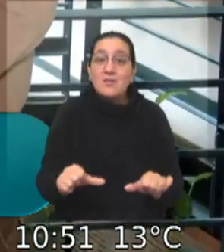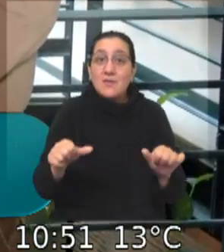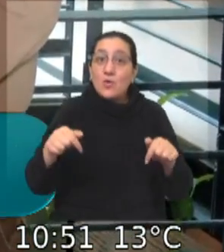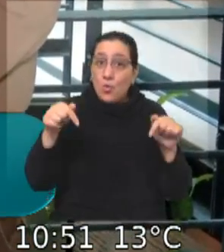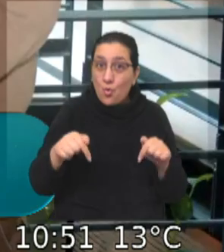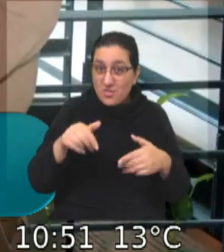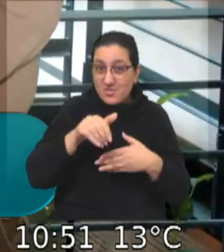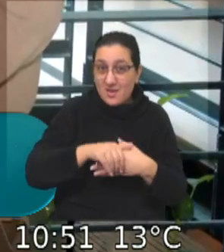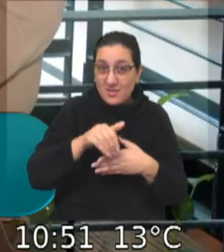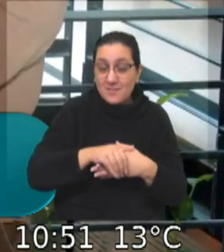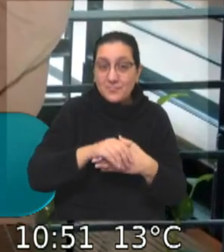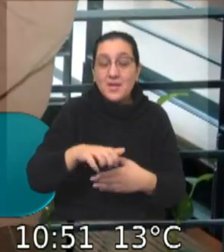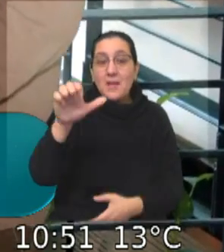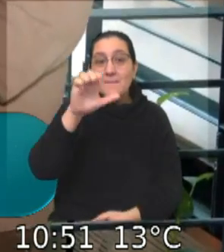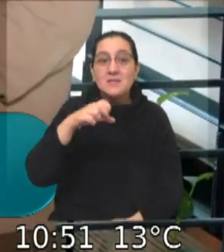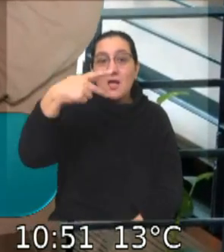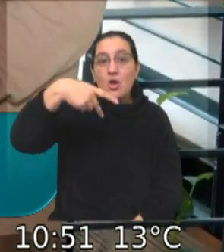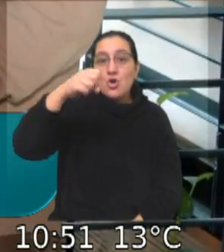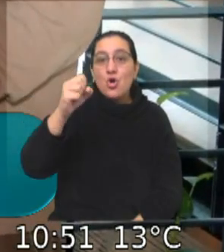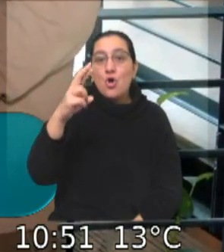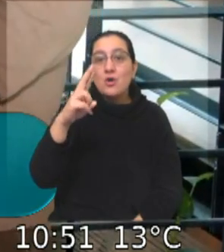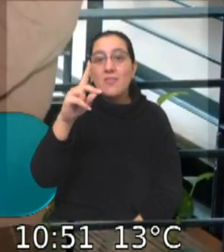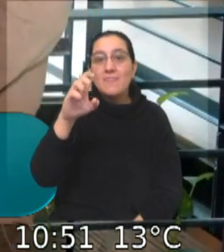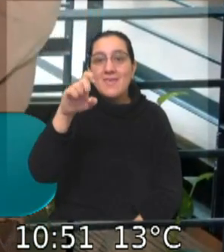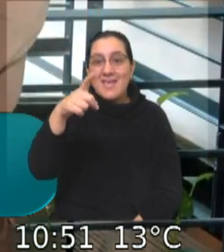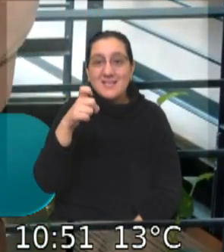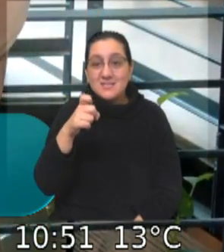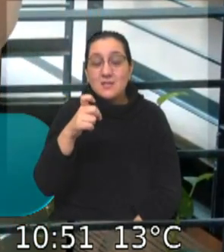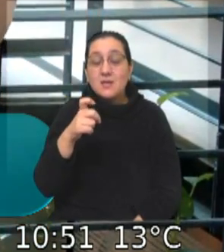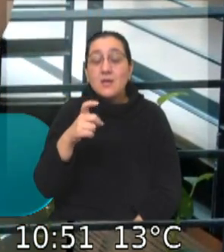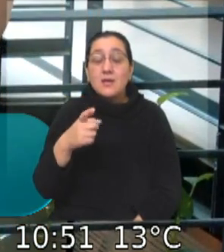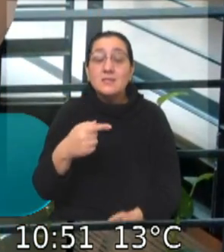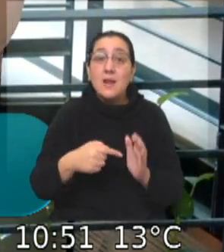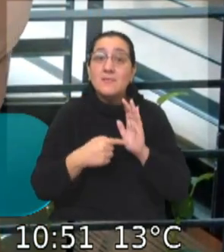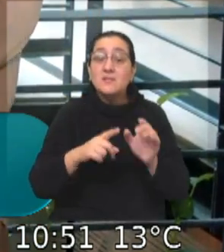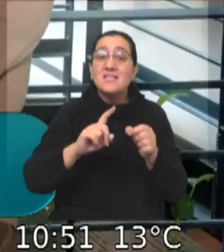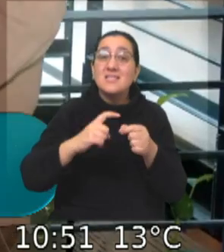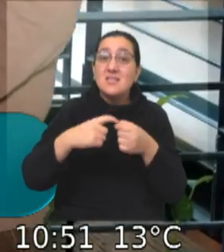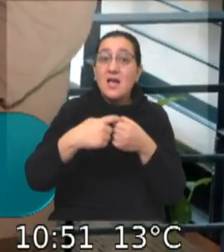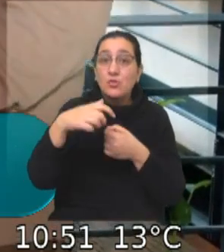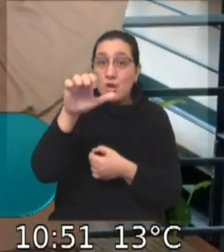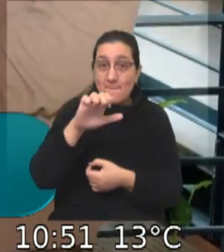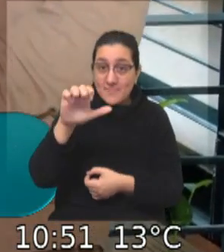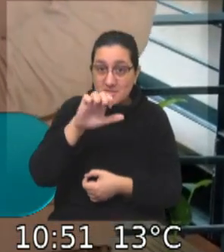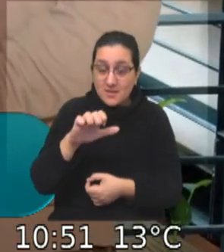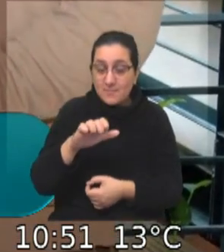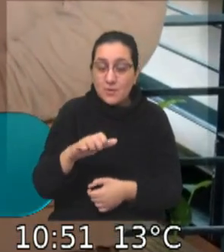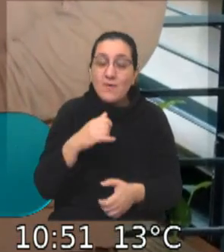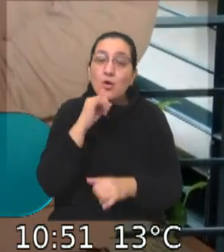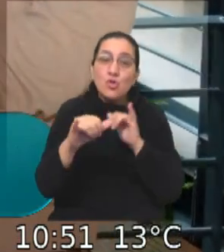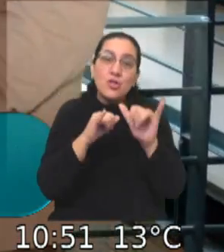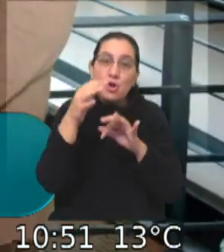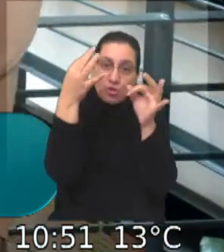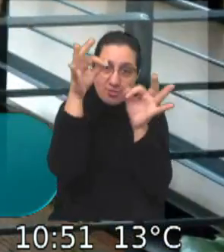esta tarde, en la empresa Nordex, propiciada por el sindicato de la empresa, pero Pablo nos va a contar de mejor manera de qué manera se va a